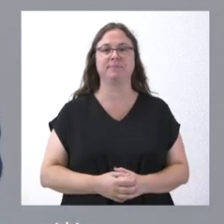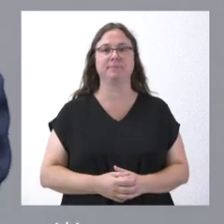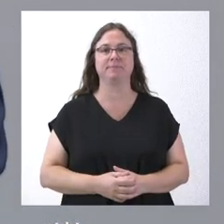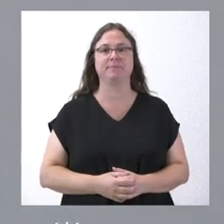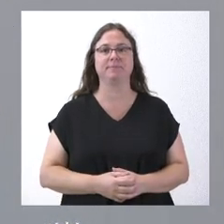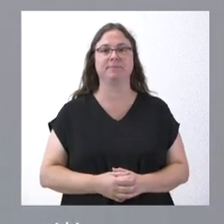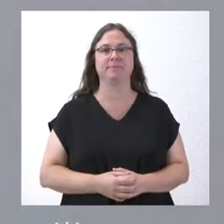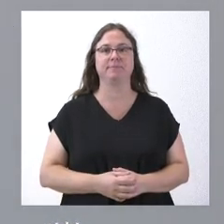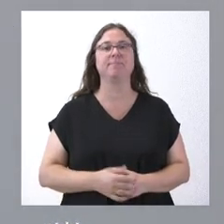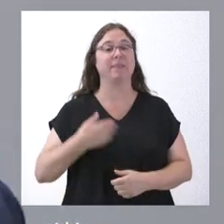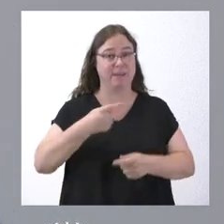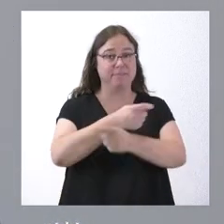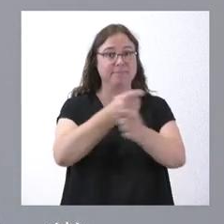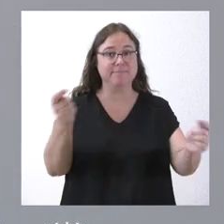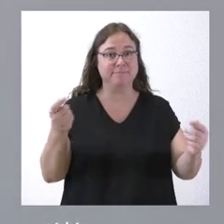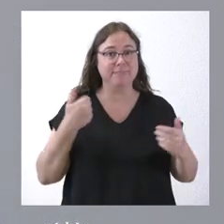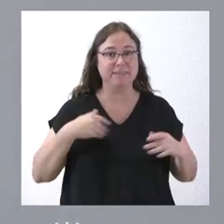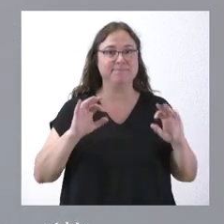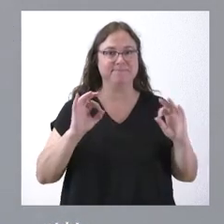Sí, hemos terminado el reparto.